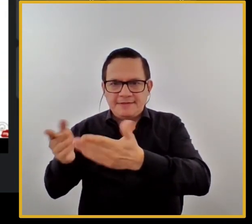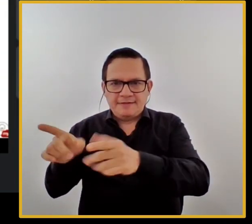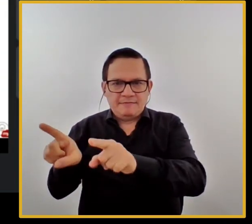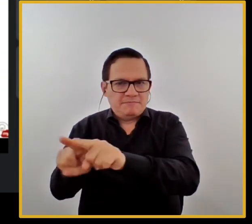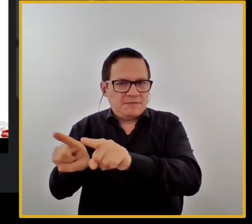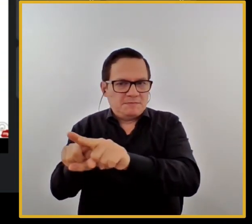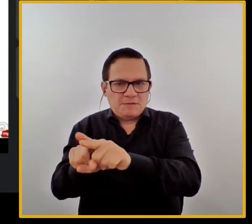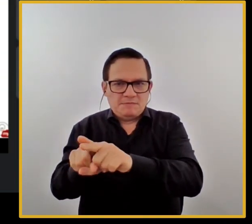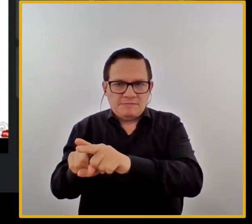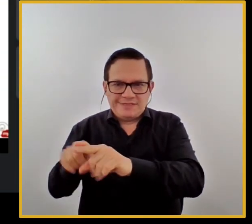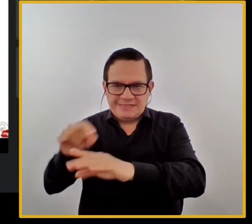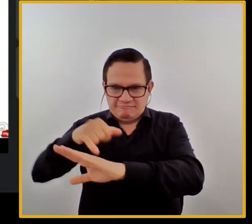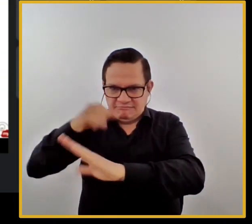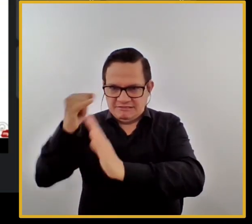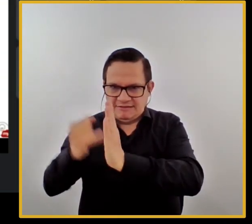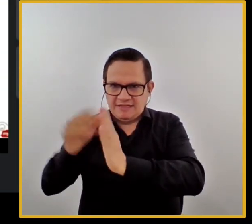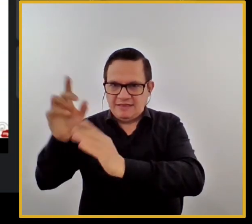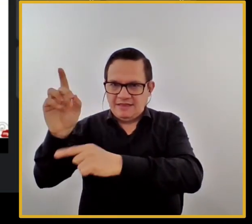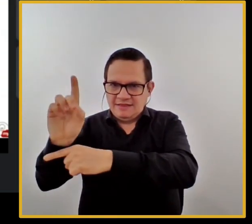a tener